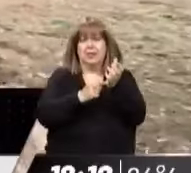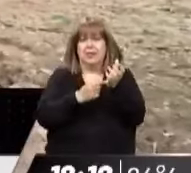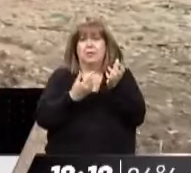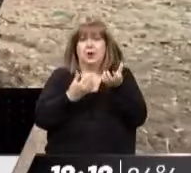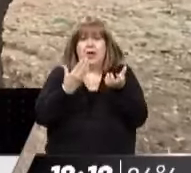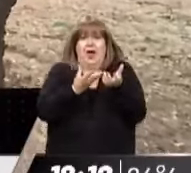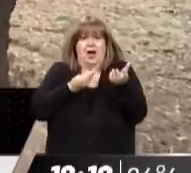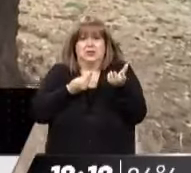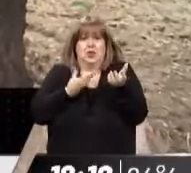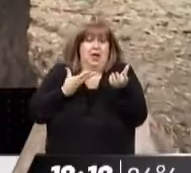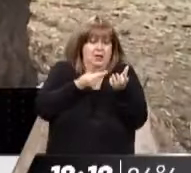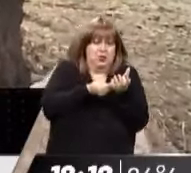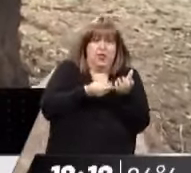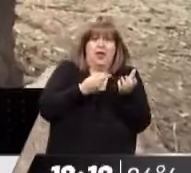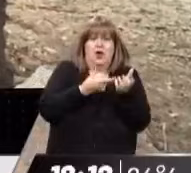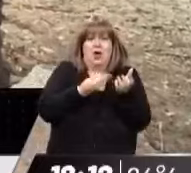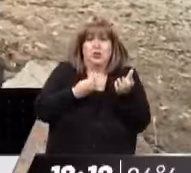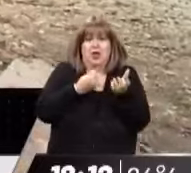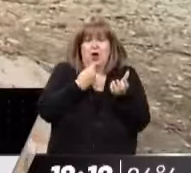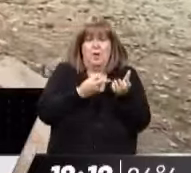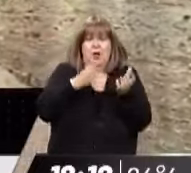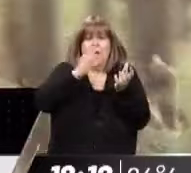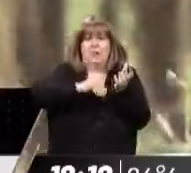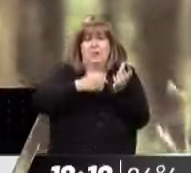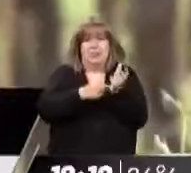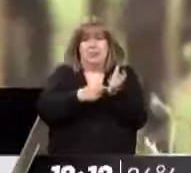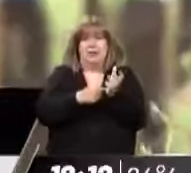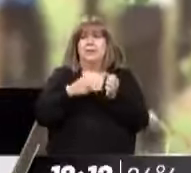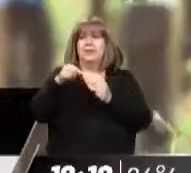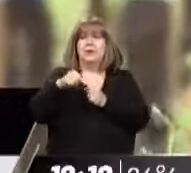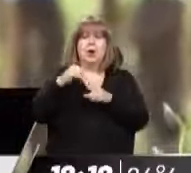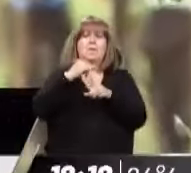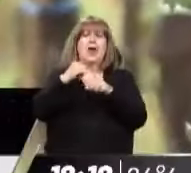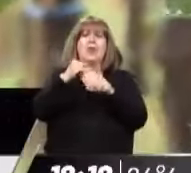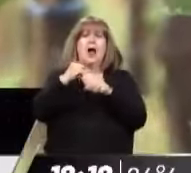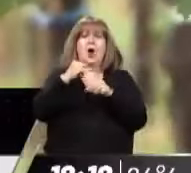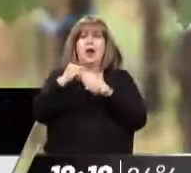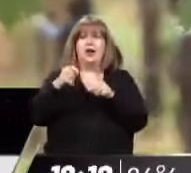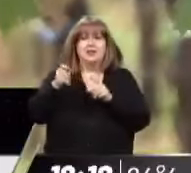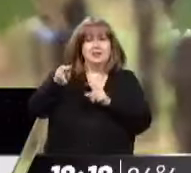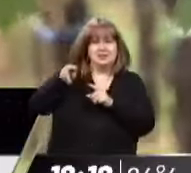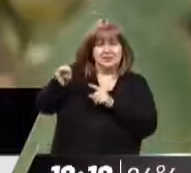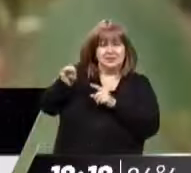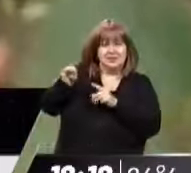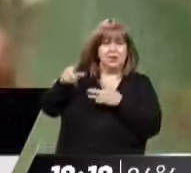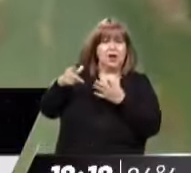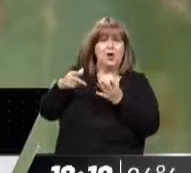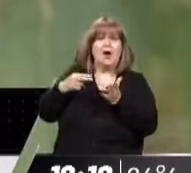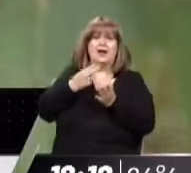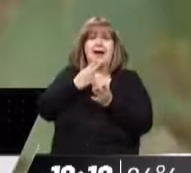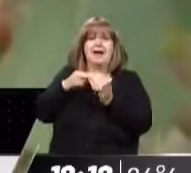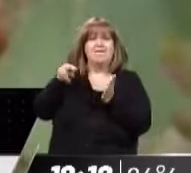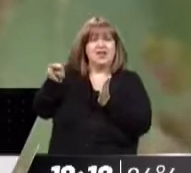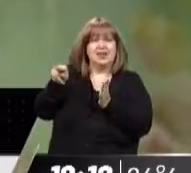pedir algún tipo de auxilio. Sí, exacto. Si no tenés, yo recién hace media hora he recuperado el teléfono, porque no tenía carga, no